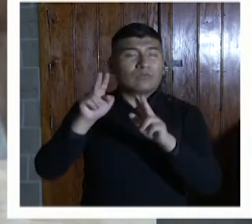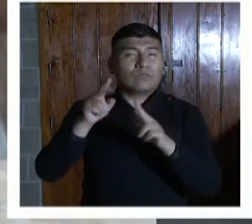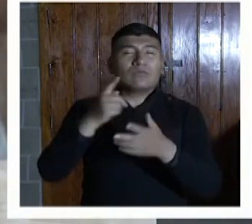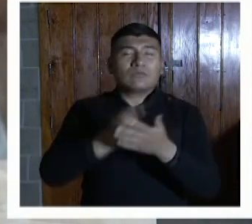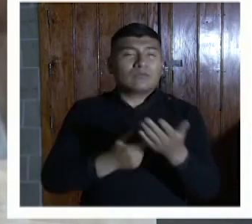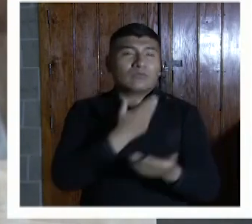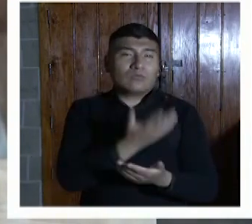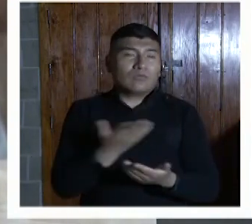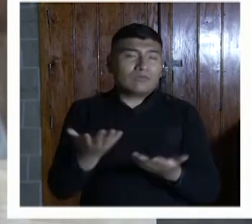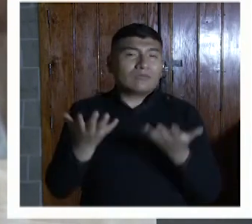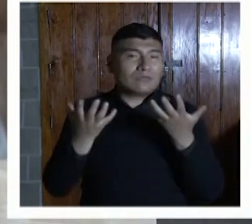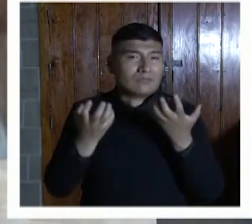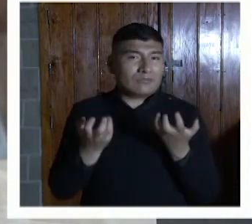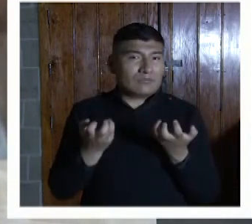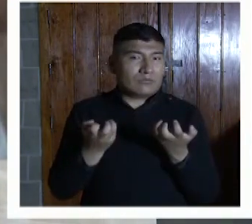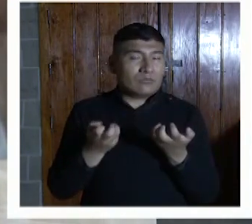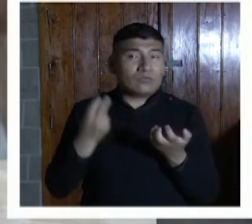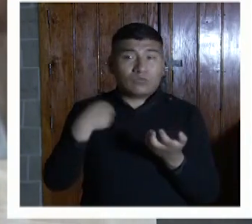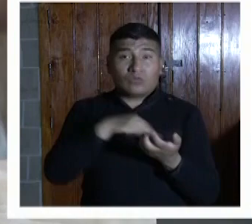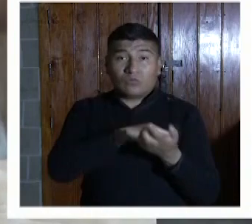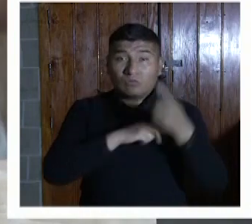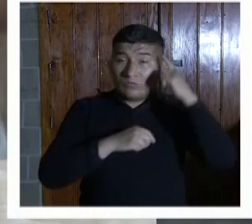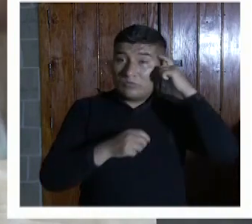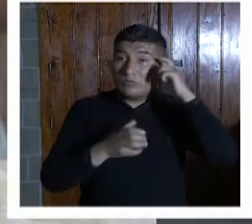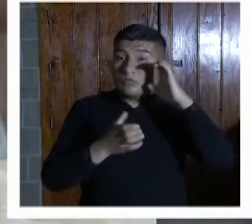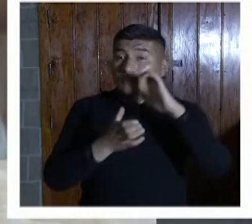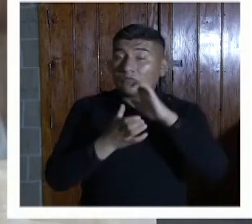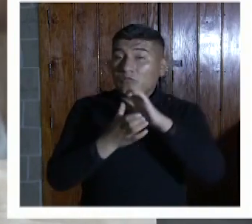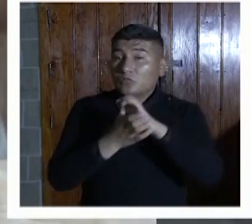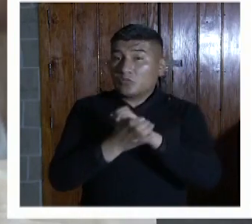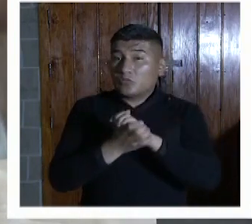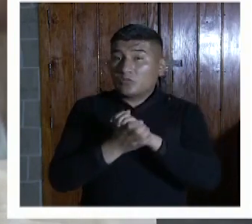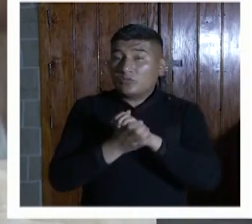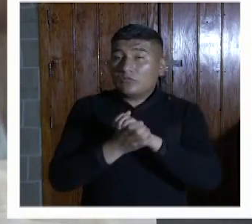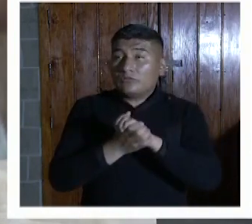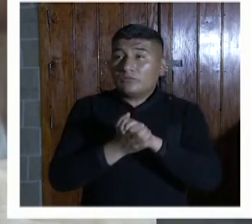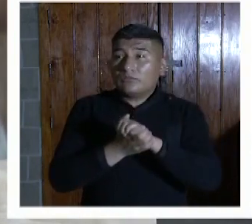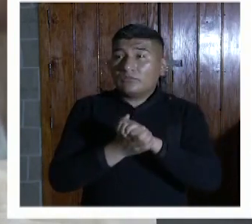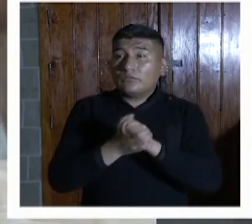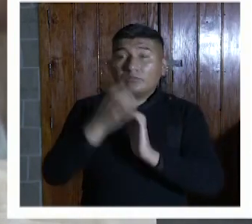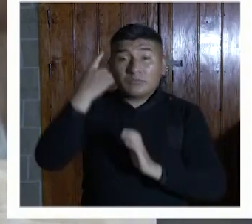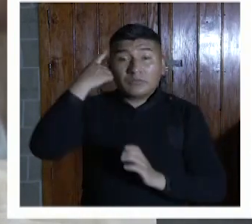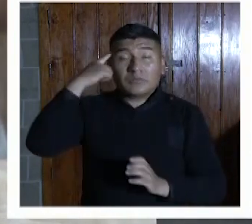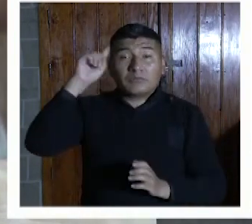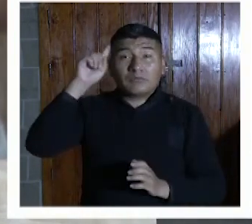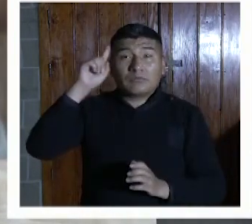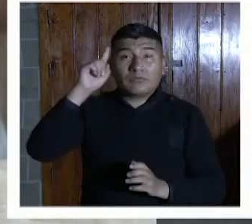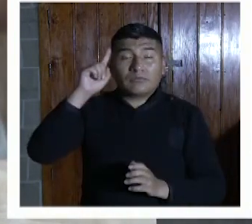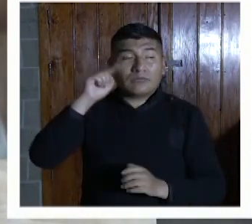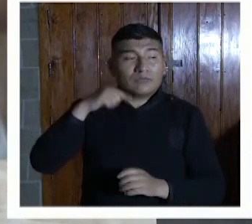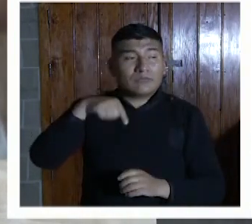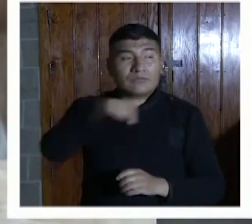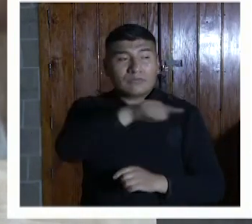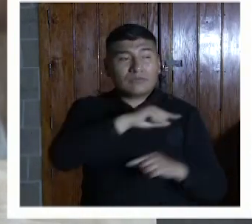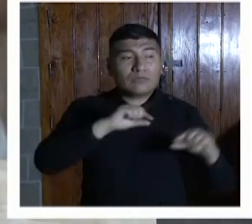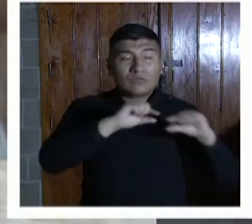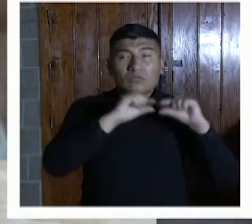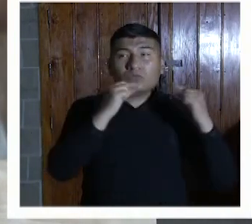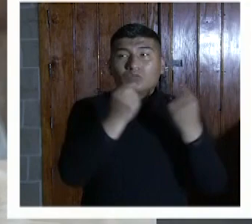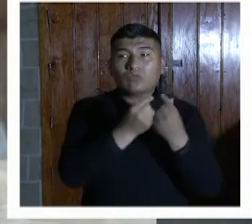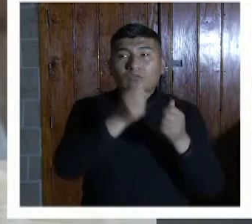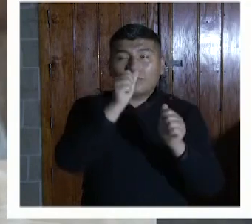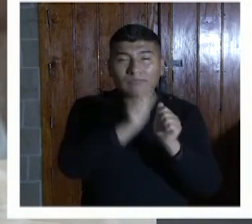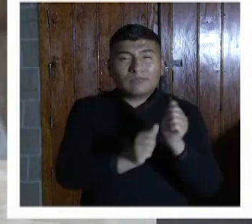ello. Creemos que nuestro Redentor ha nacido para que este mundo sea cada vez